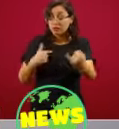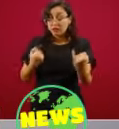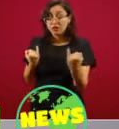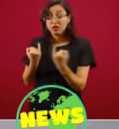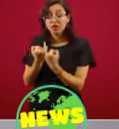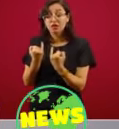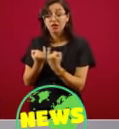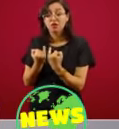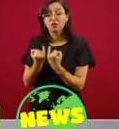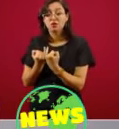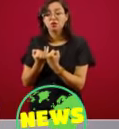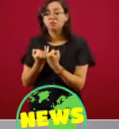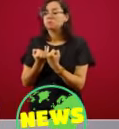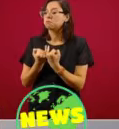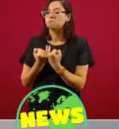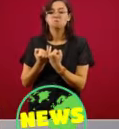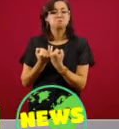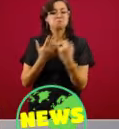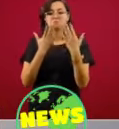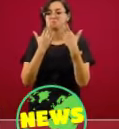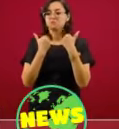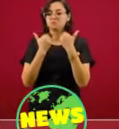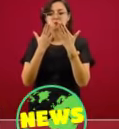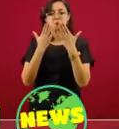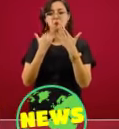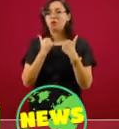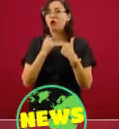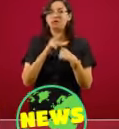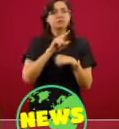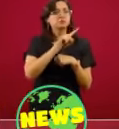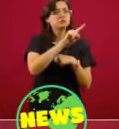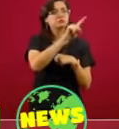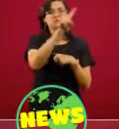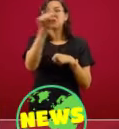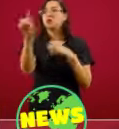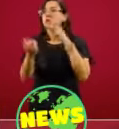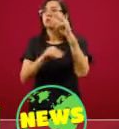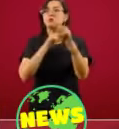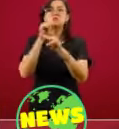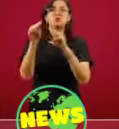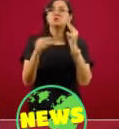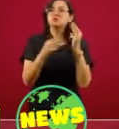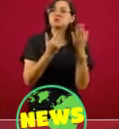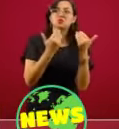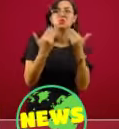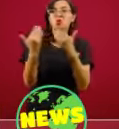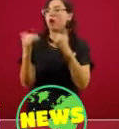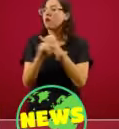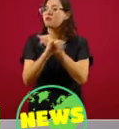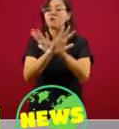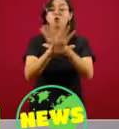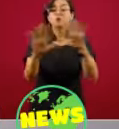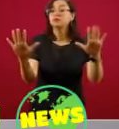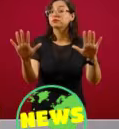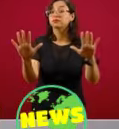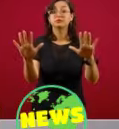para enfrentar la pandemia como el gobierno de México, en el